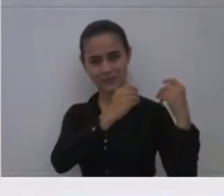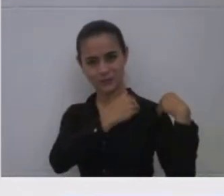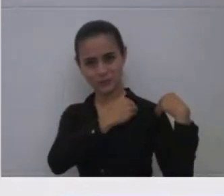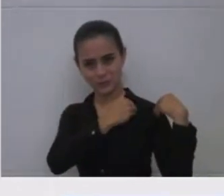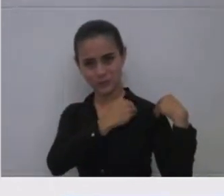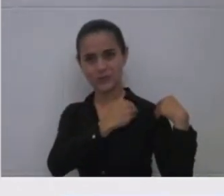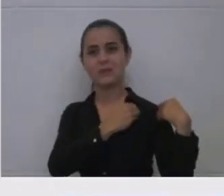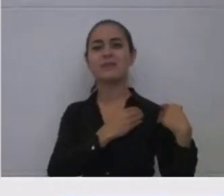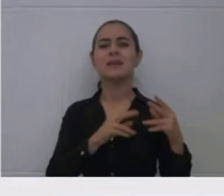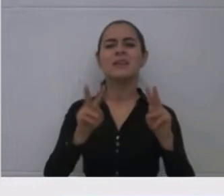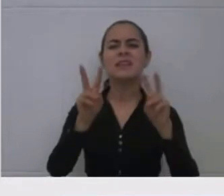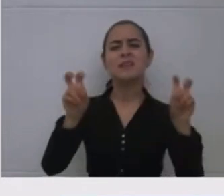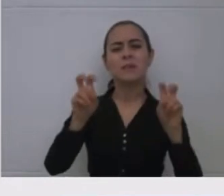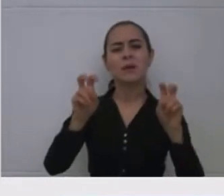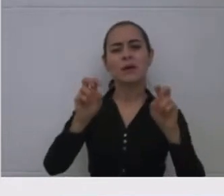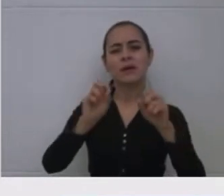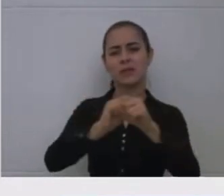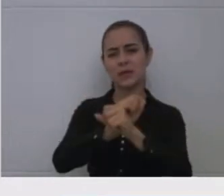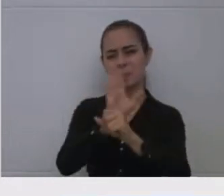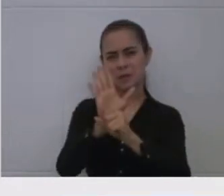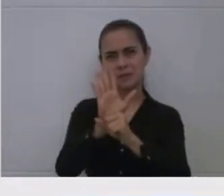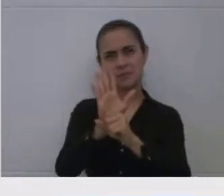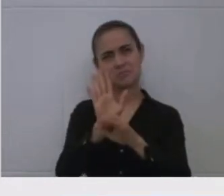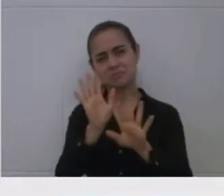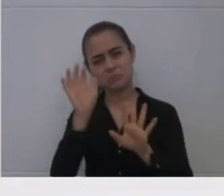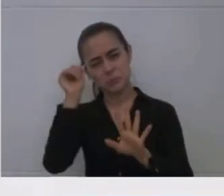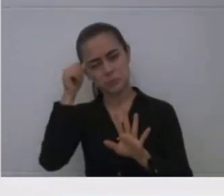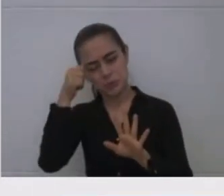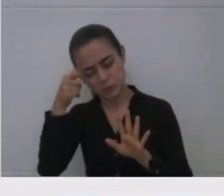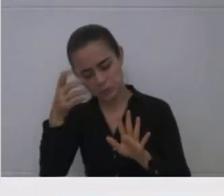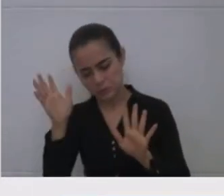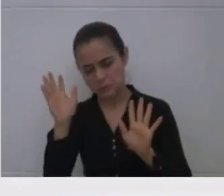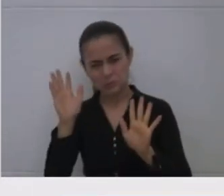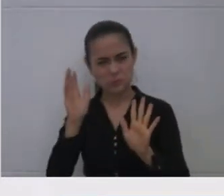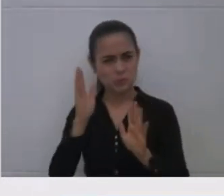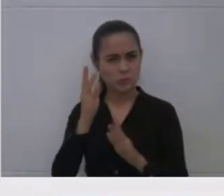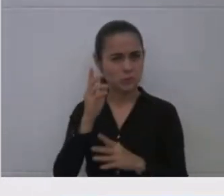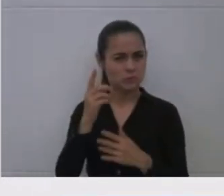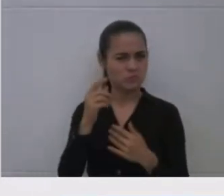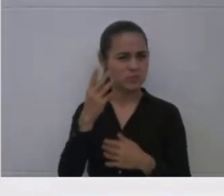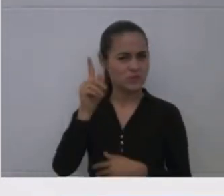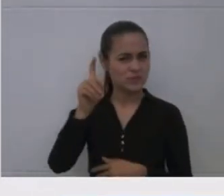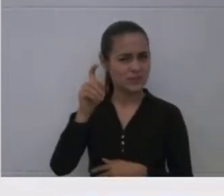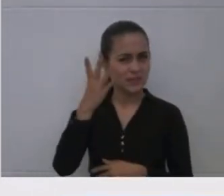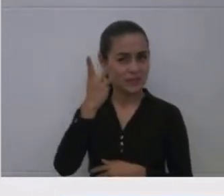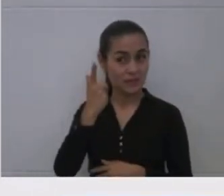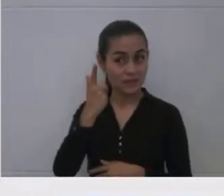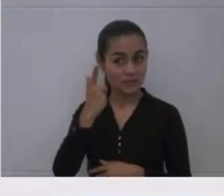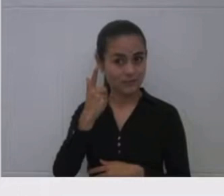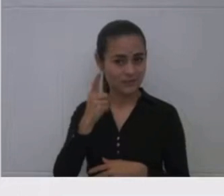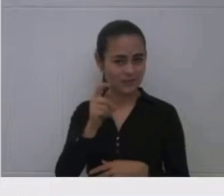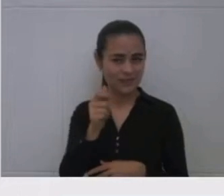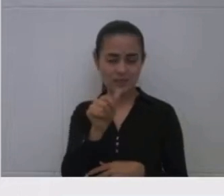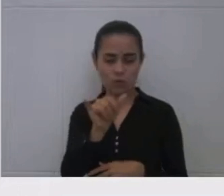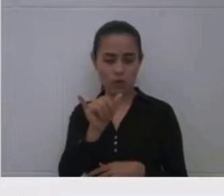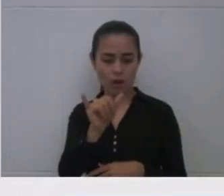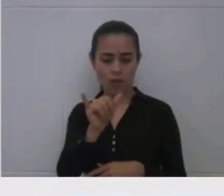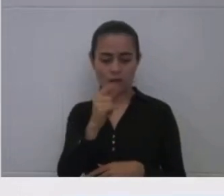en la cual duré, no sé, tal vez 6 días, porque mi primer desacuerdo fue la elección de